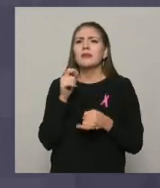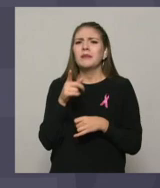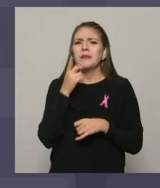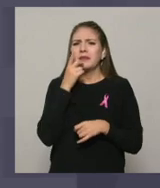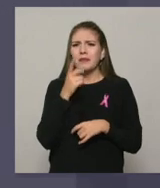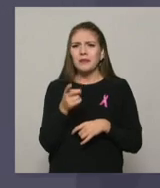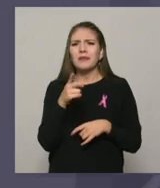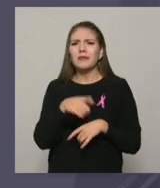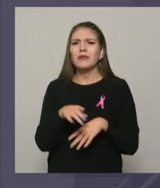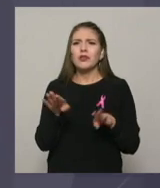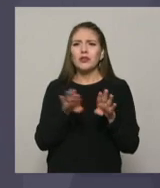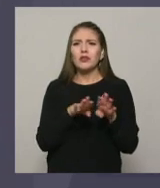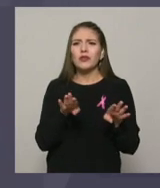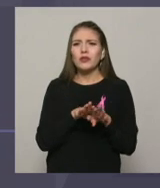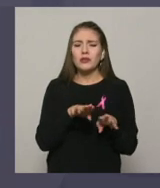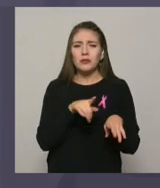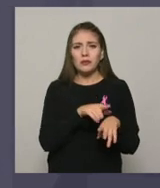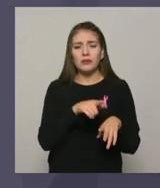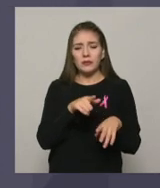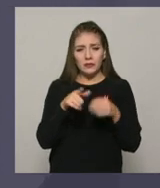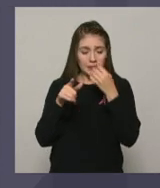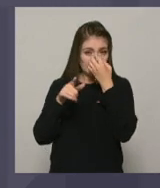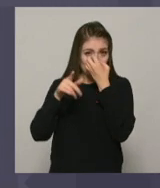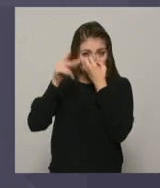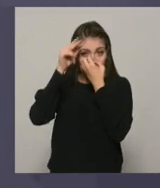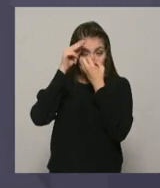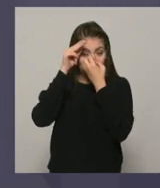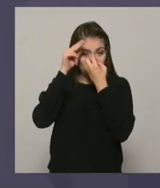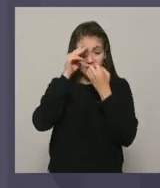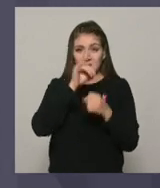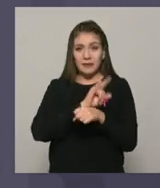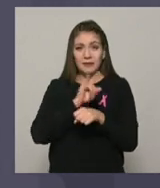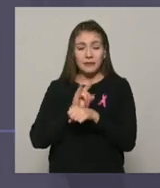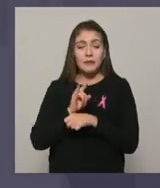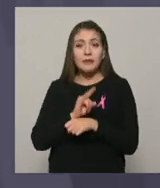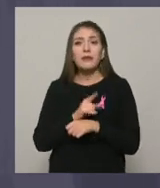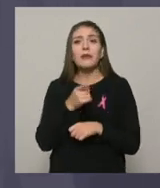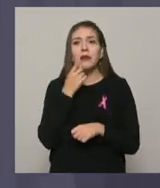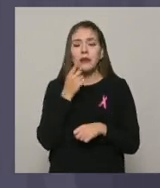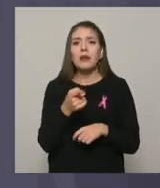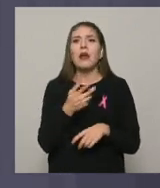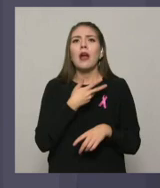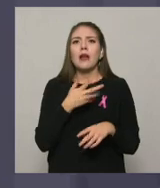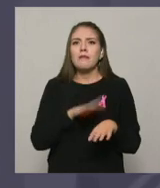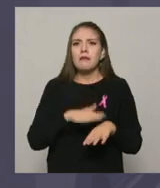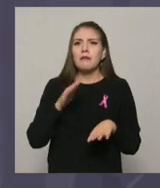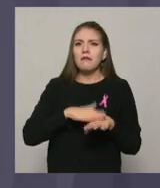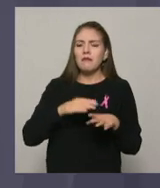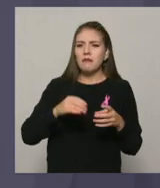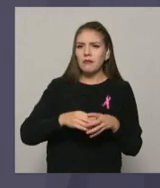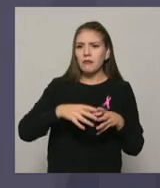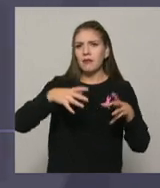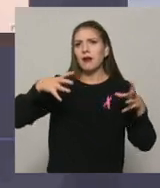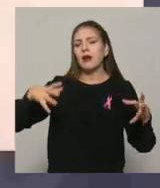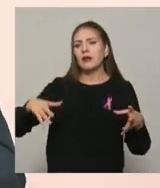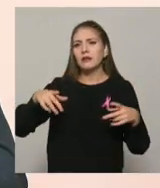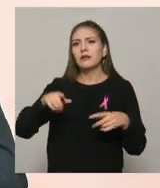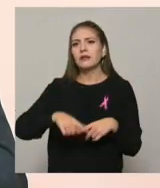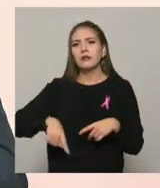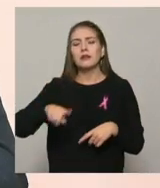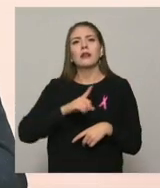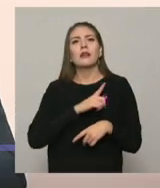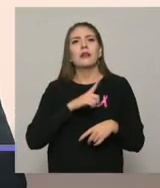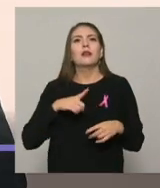vez se va a hacer más presente y va a implicar decisiones bioéticas y éticas muy importantes que deben estar en